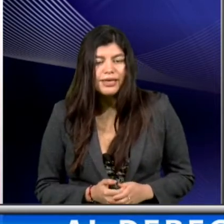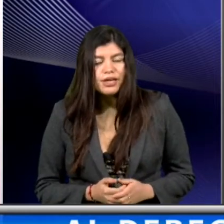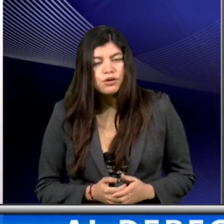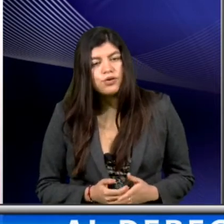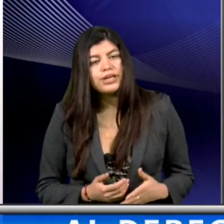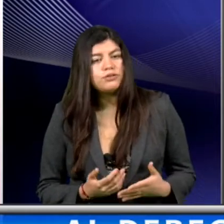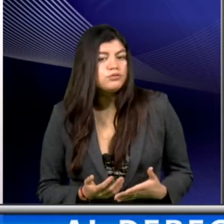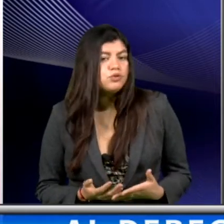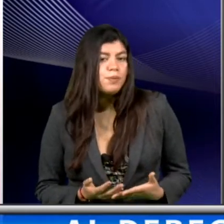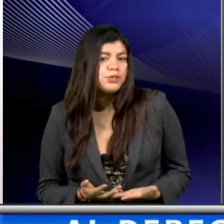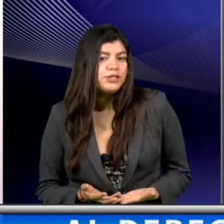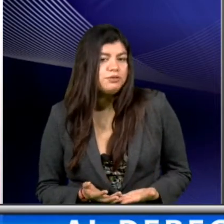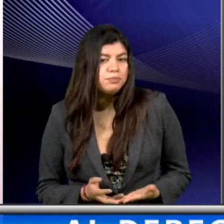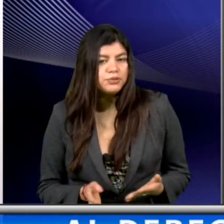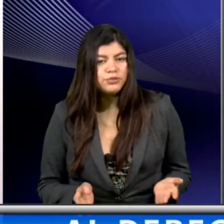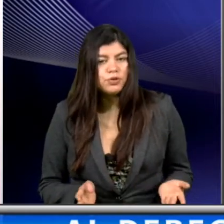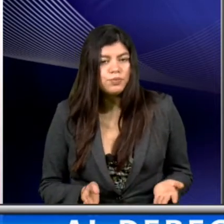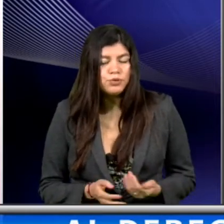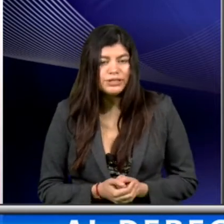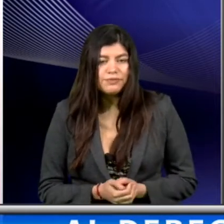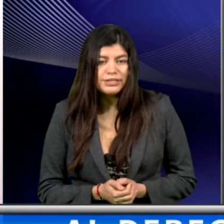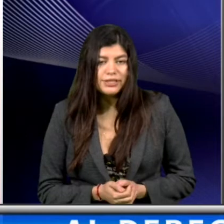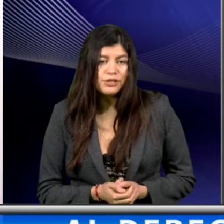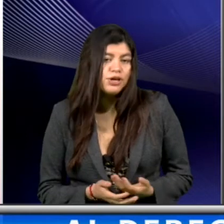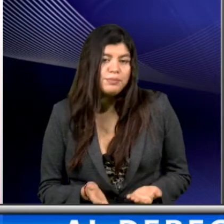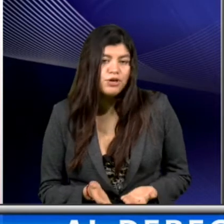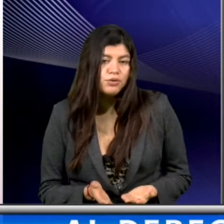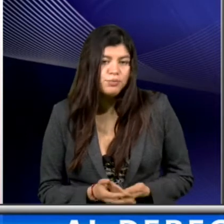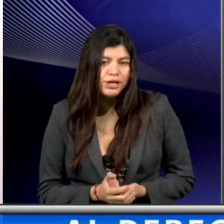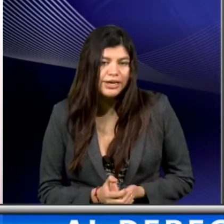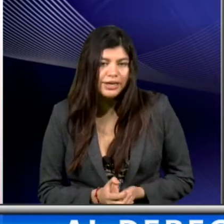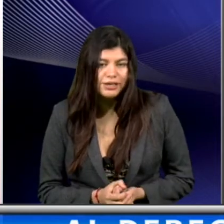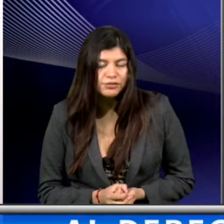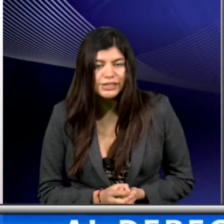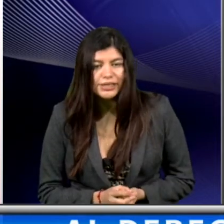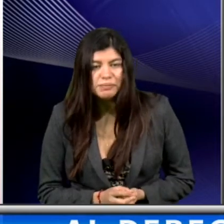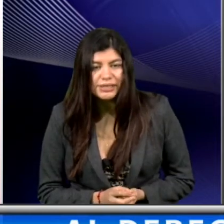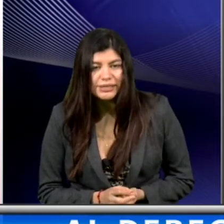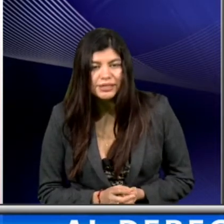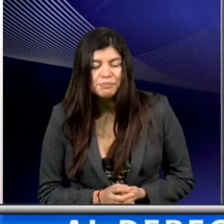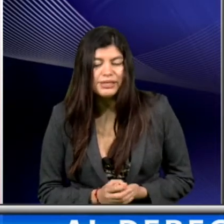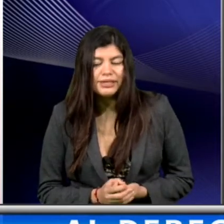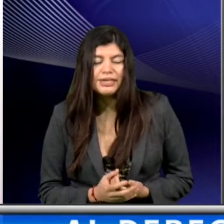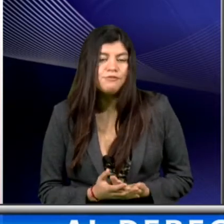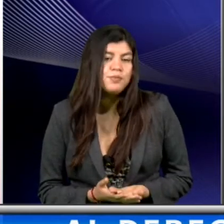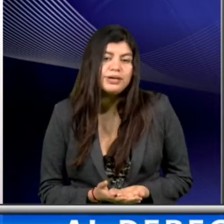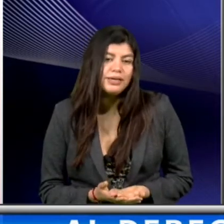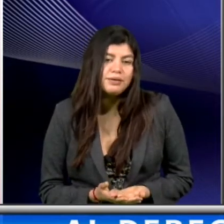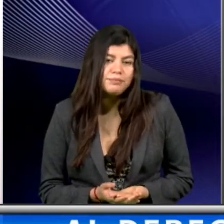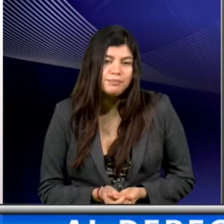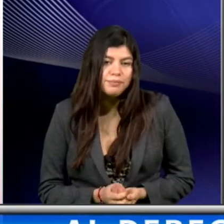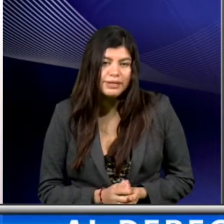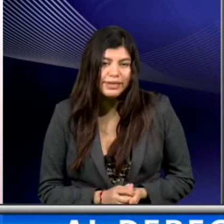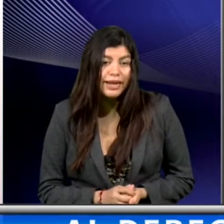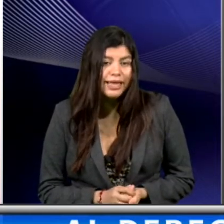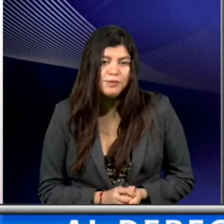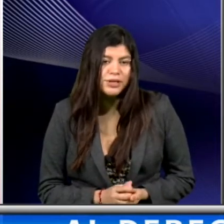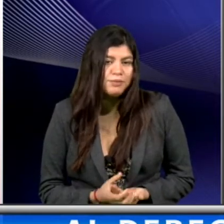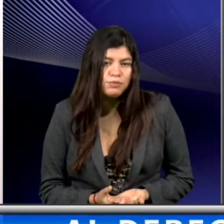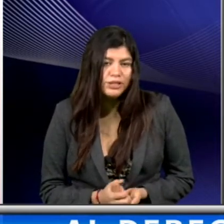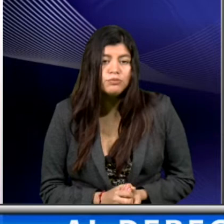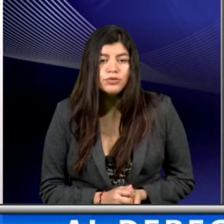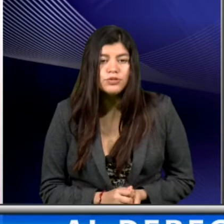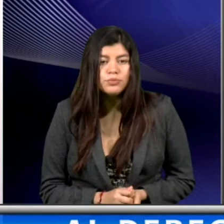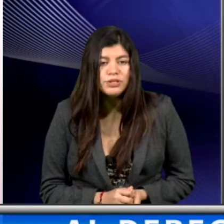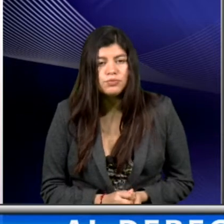manera, con que el consumo es positivo. Yo muchas veces, yo camino por Linares constantemente, es la forma que me traslado